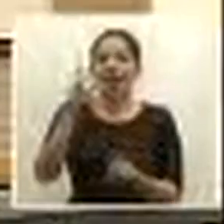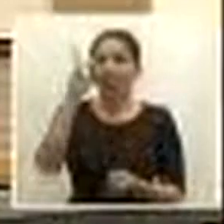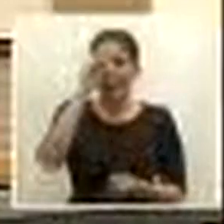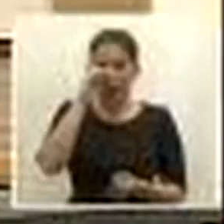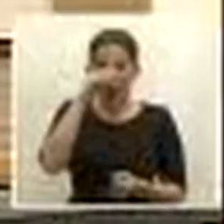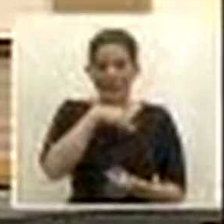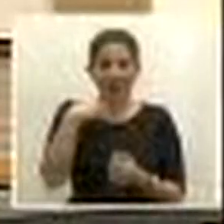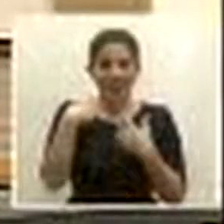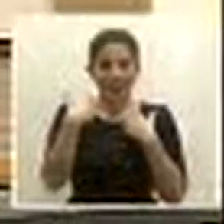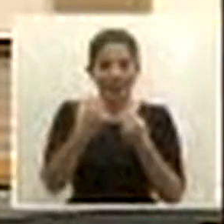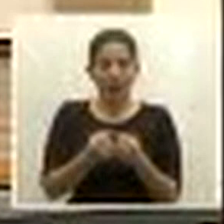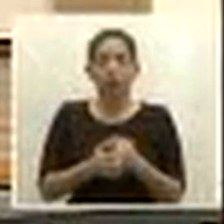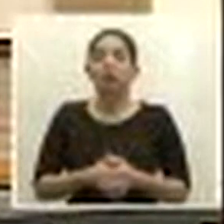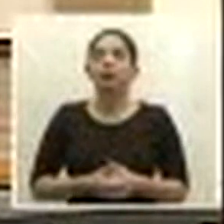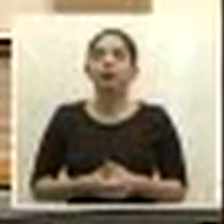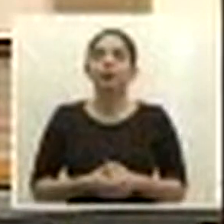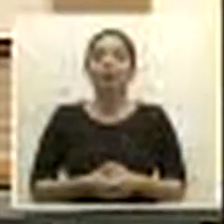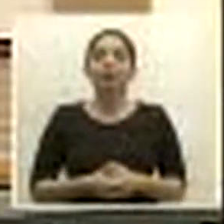Salas, ministro de Salud.